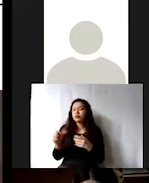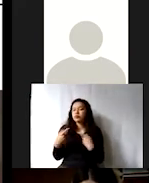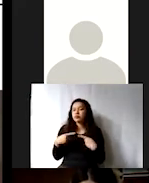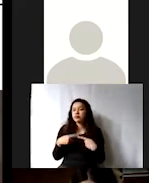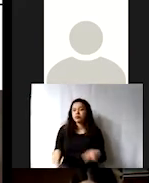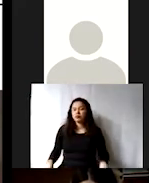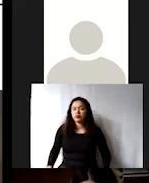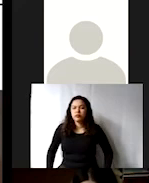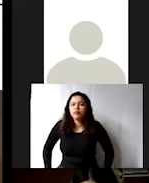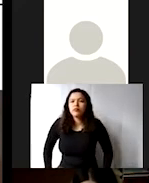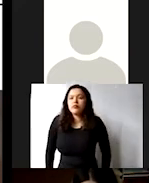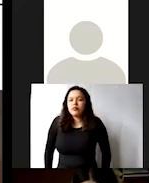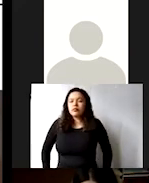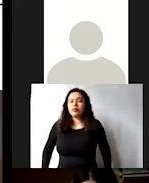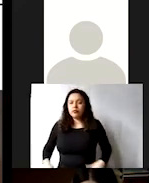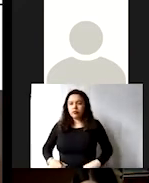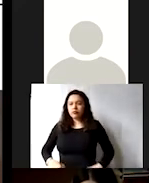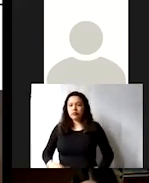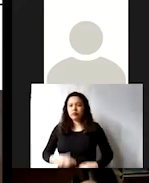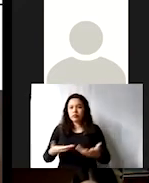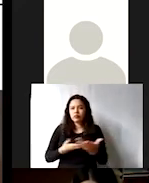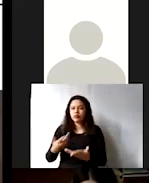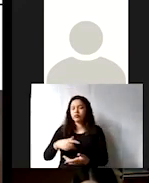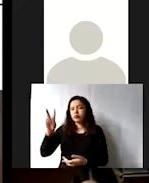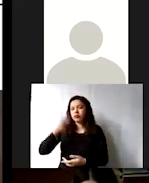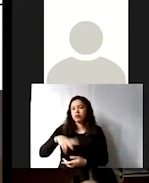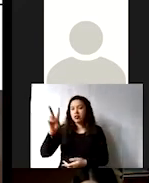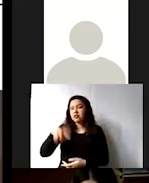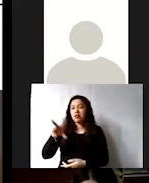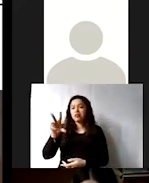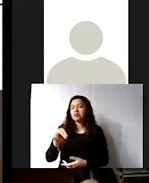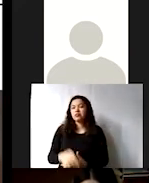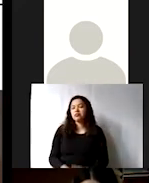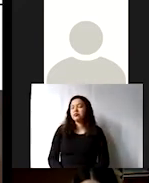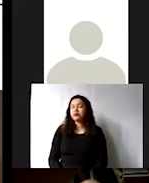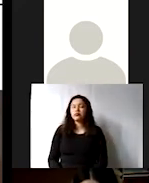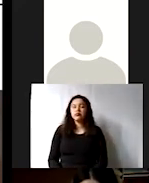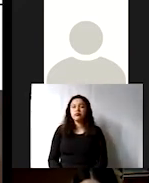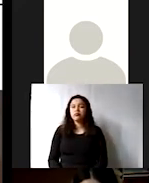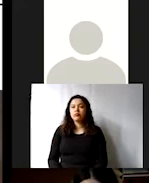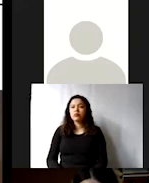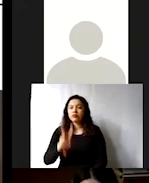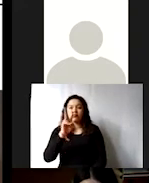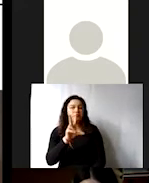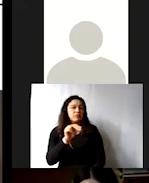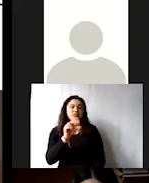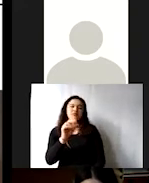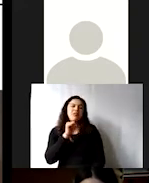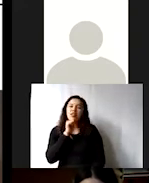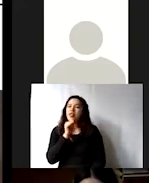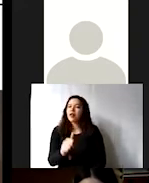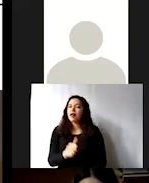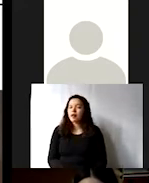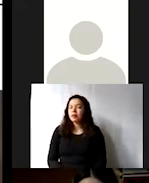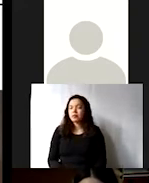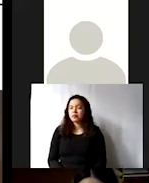Que nos quiera compartir. No, la verdad no. ¿No lo han hecho? No, para nada. Pero bueno. Es una buena